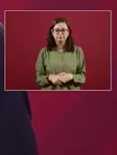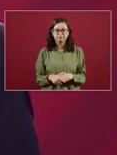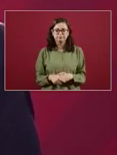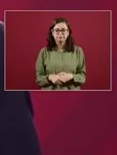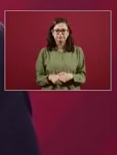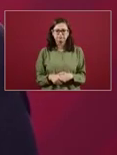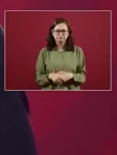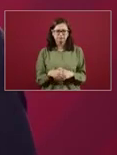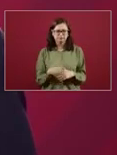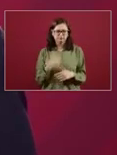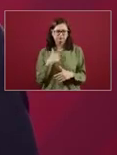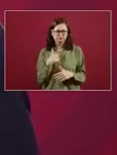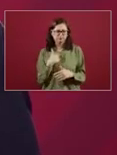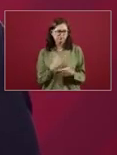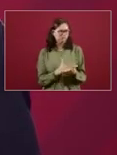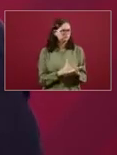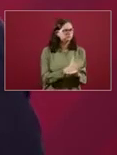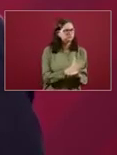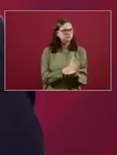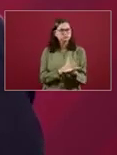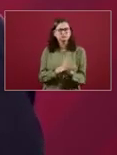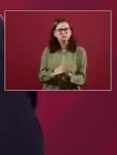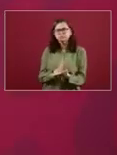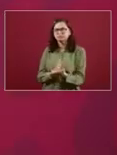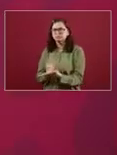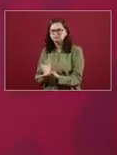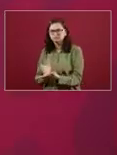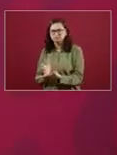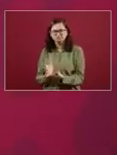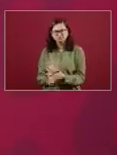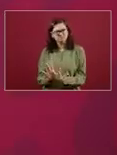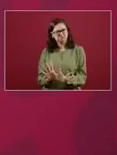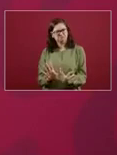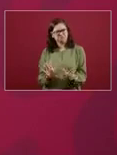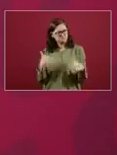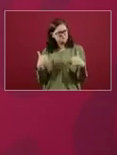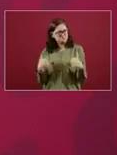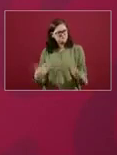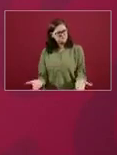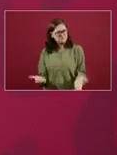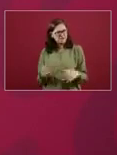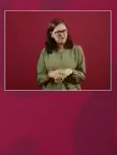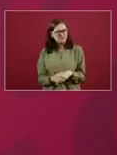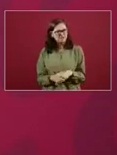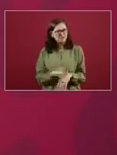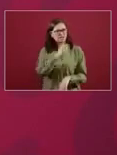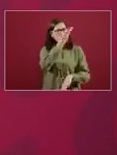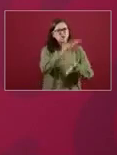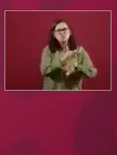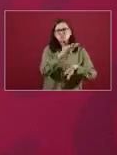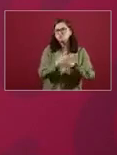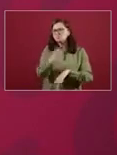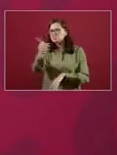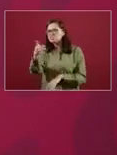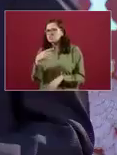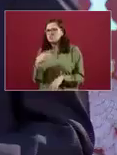¿Para qué meternos si hay una diferencia entre Estados Unidos y China?